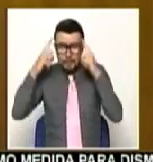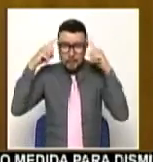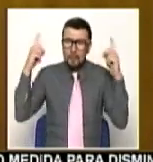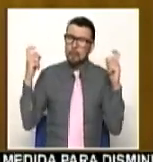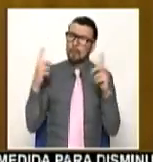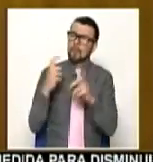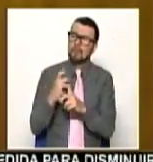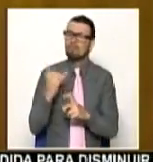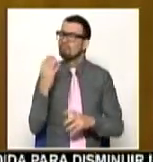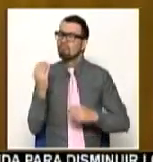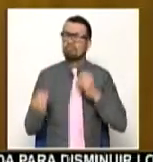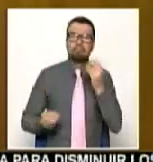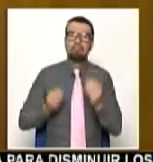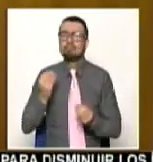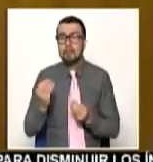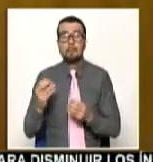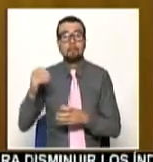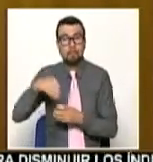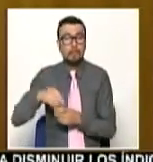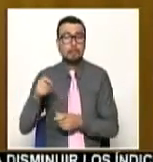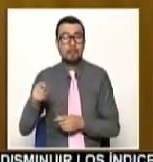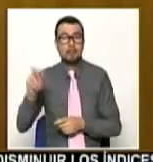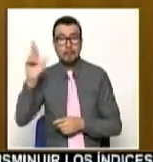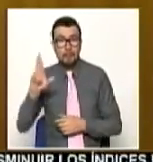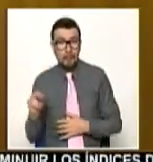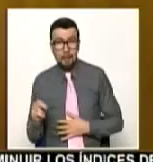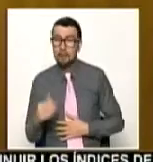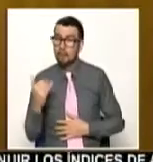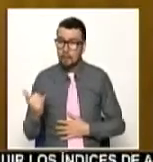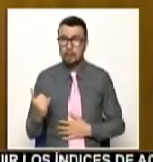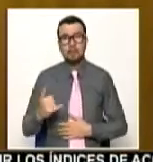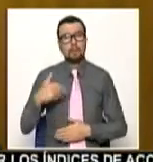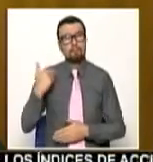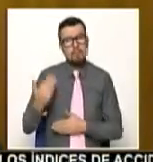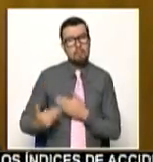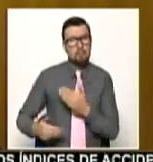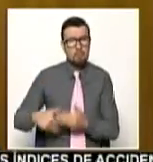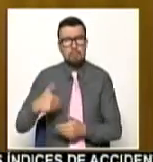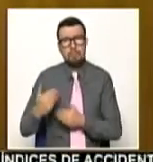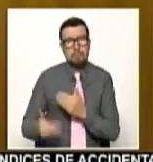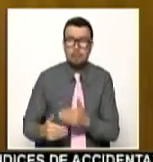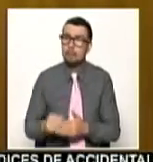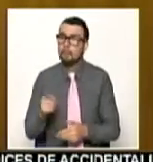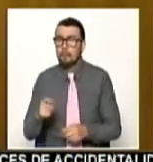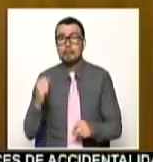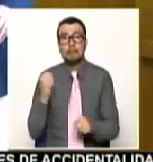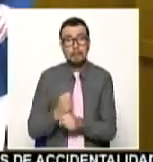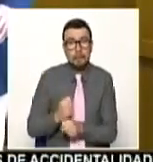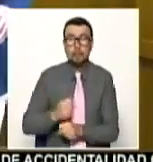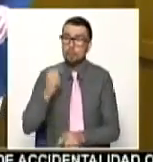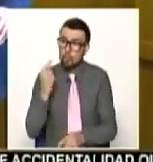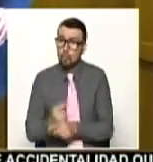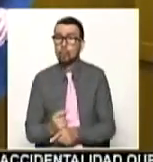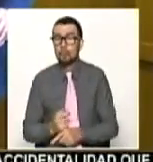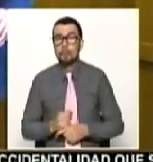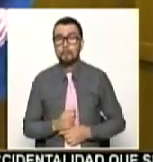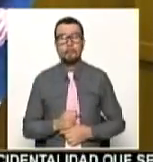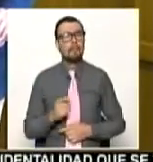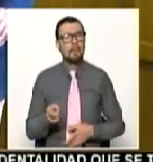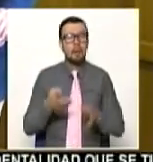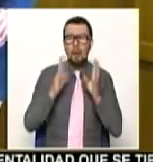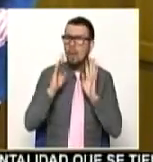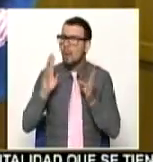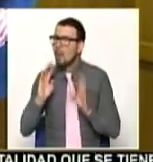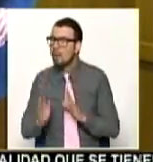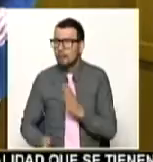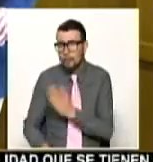que hemos hecho en Risaralda, el camino que hemos recorrido, las tareas que hemos cumplido. Este tipo de conversatorios